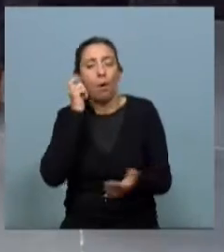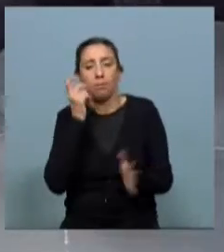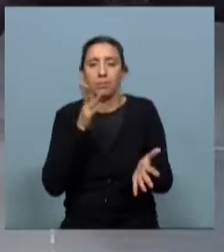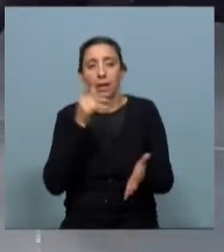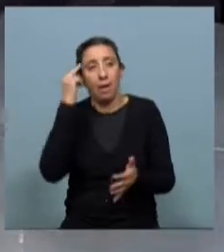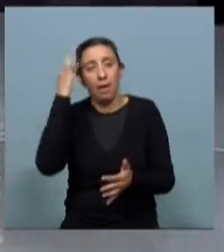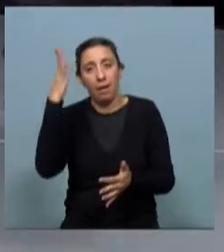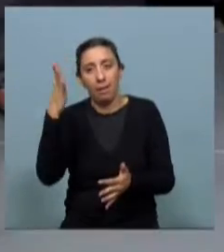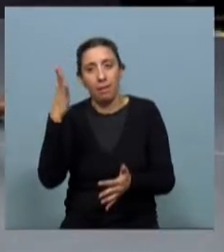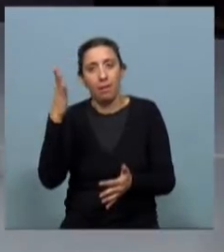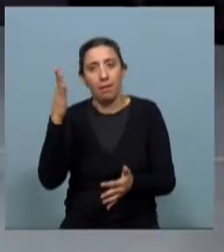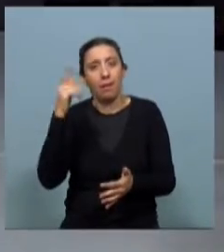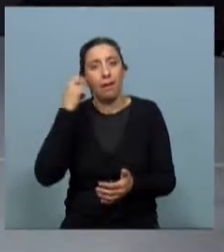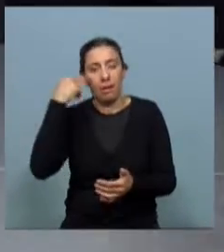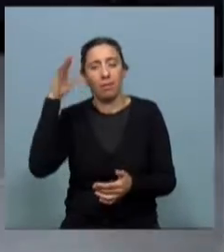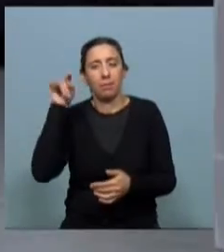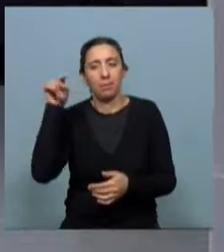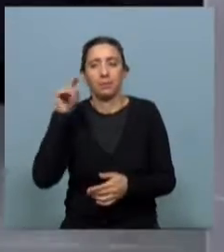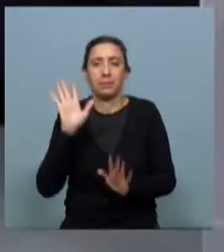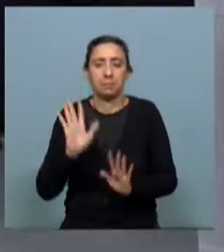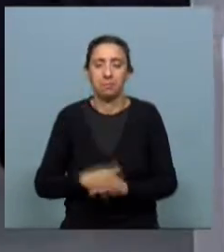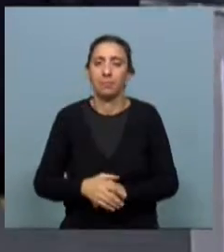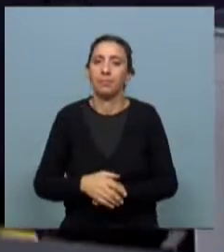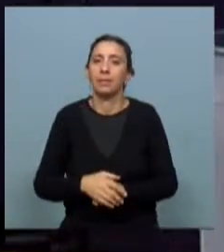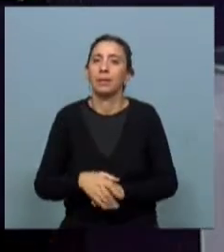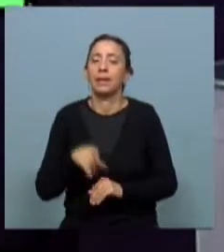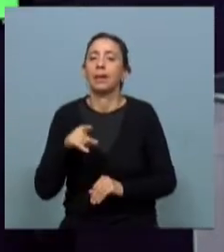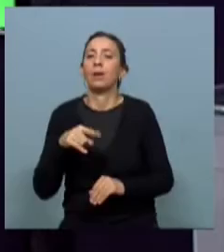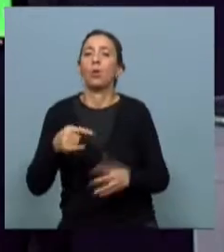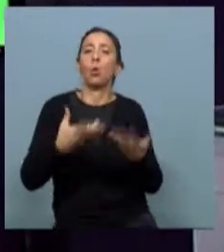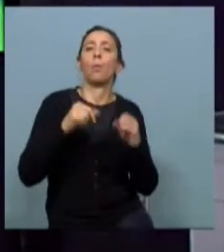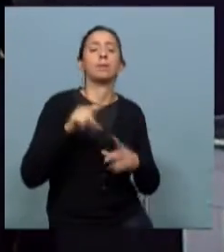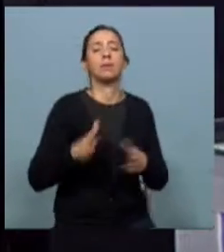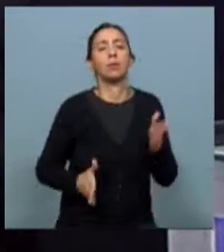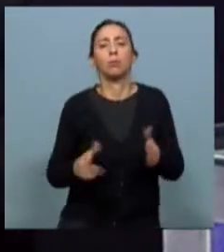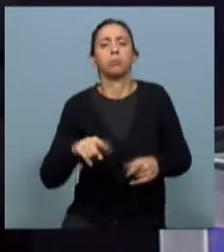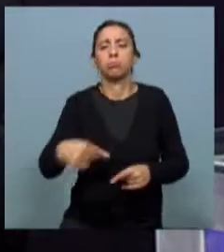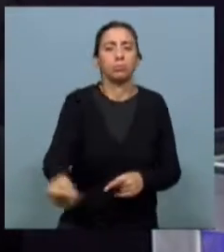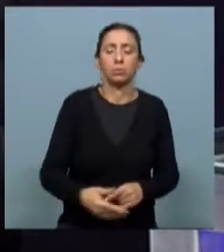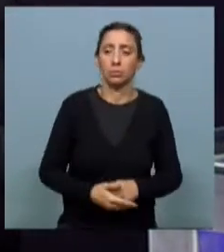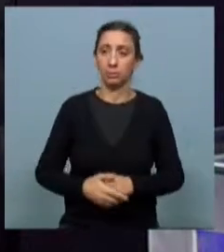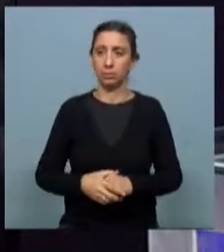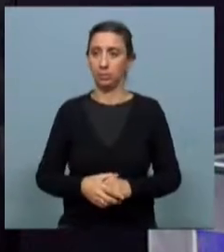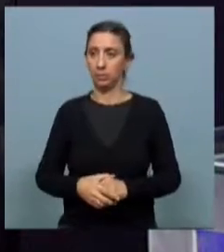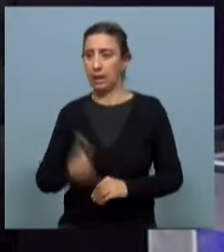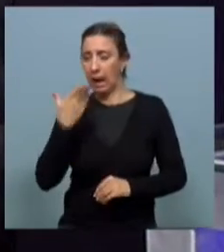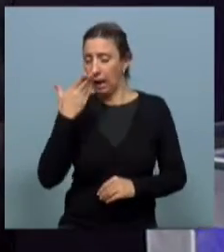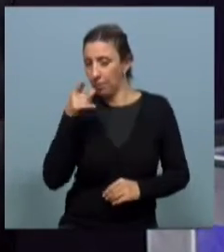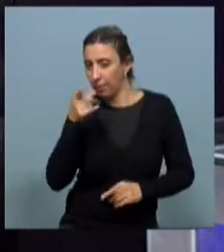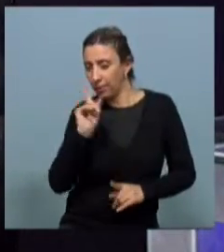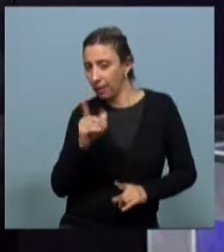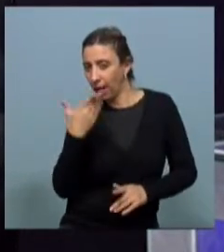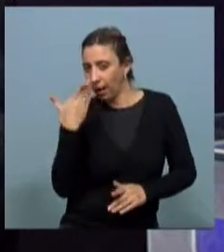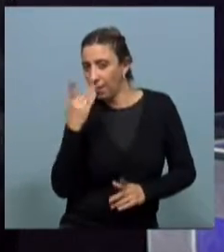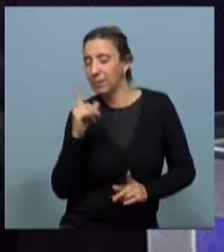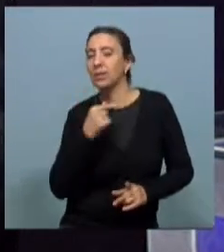imagino que usted es el que peina más canas acá. Mariano, ¿cuándo comenzaste con la robótica? Tengo que meter un informe en el que hablás un poco vos también, pero